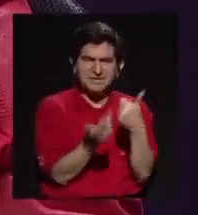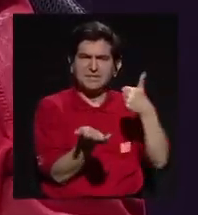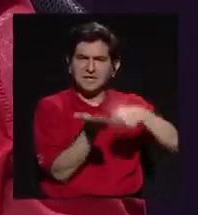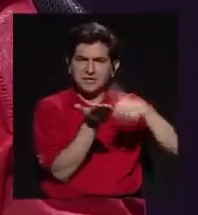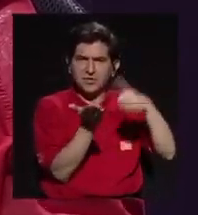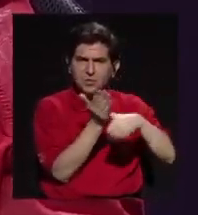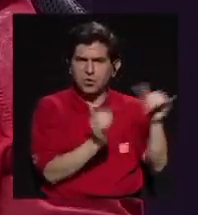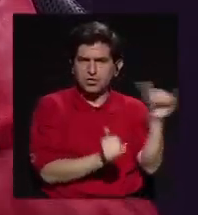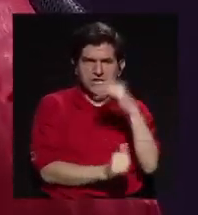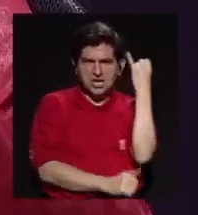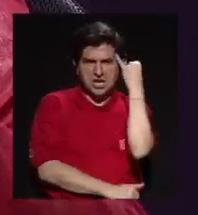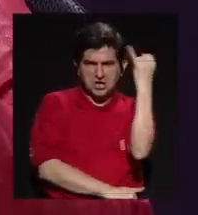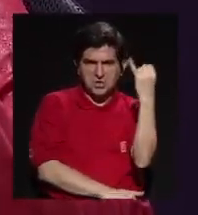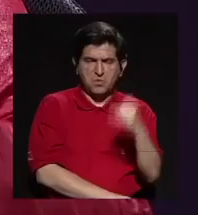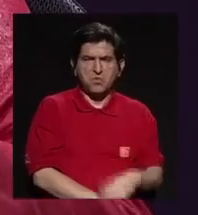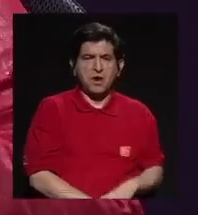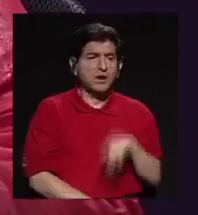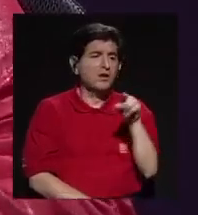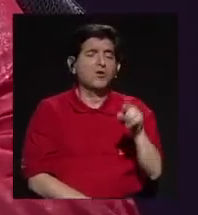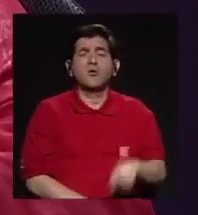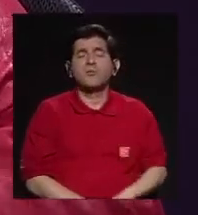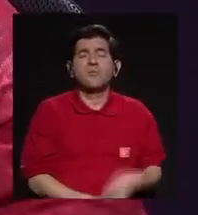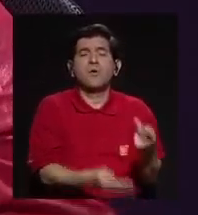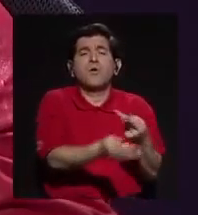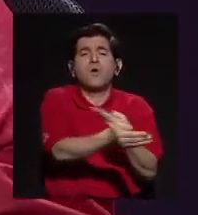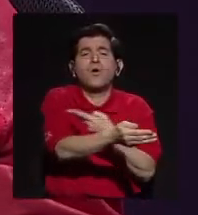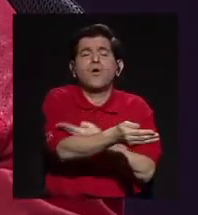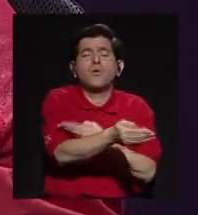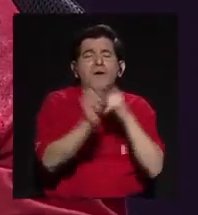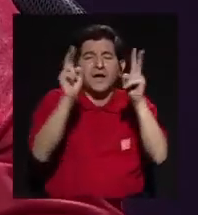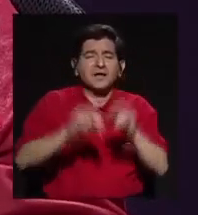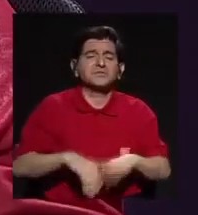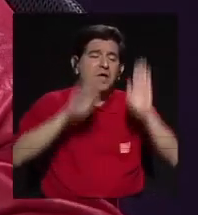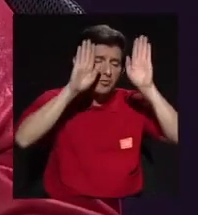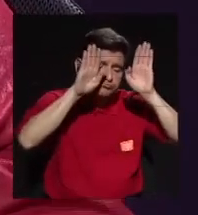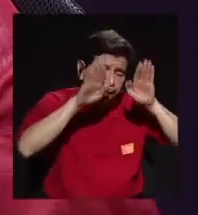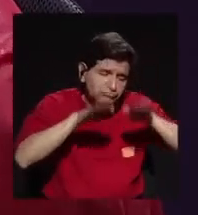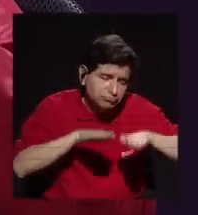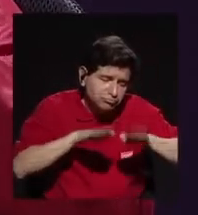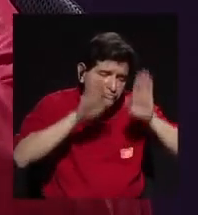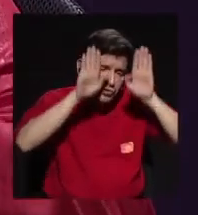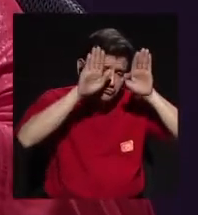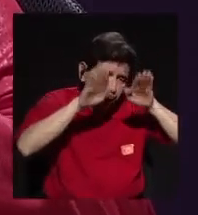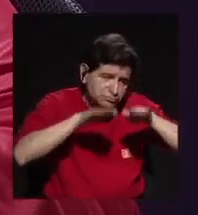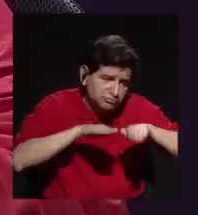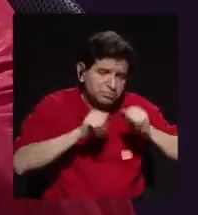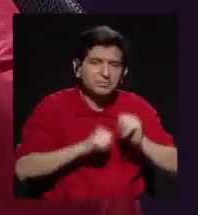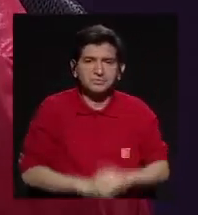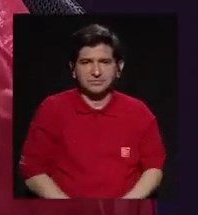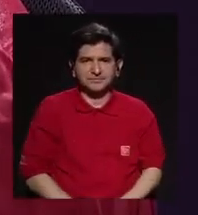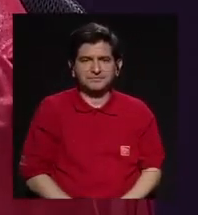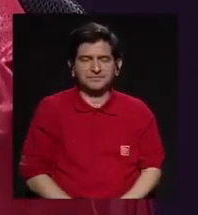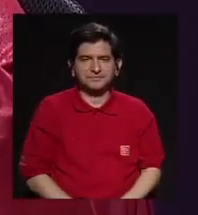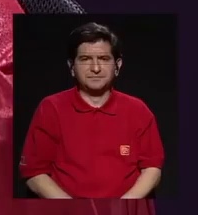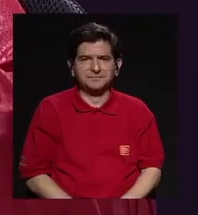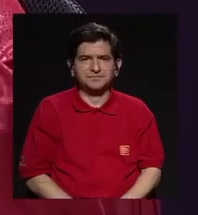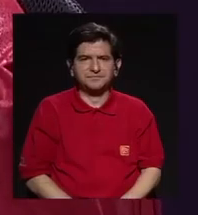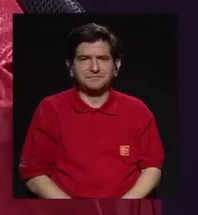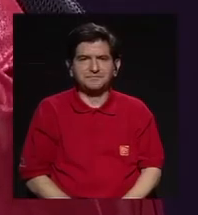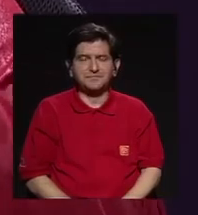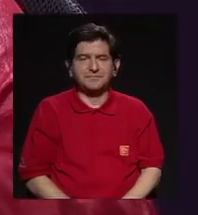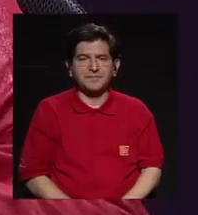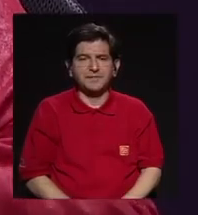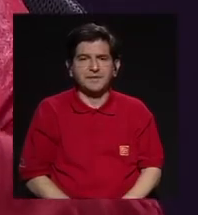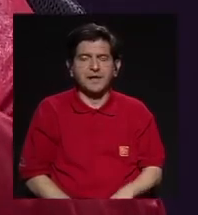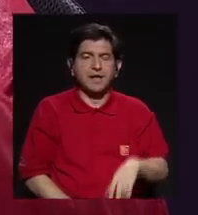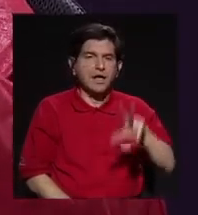en línea como si fueran ovejas de un rebaño, para no usar otra palabra, ¿verdad? Más grosera, que